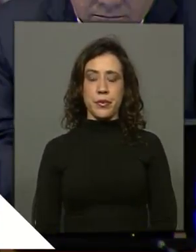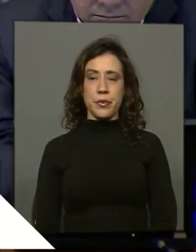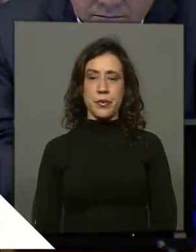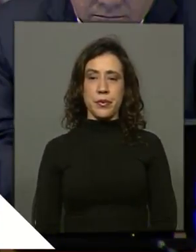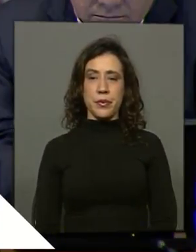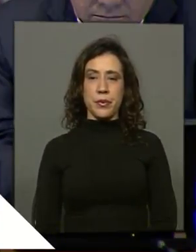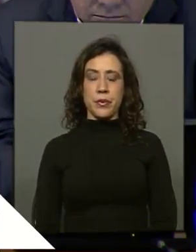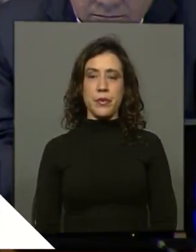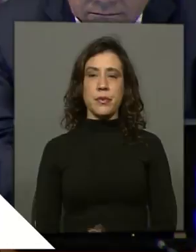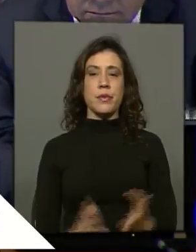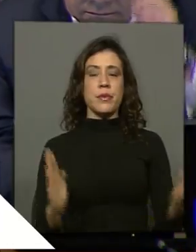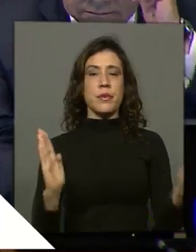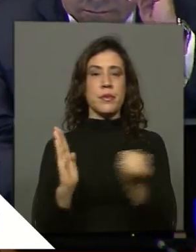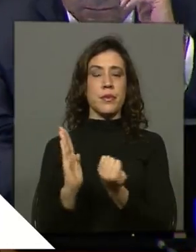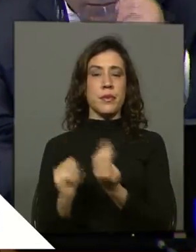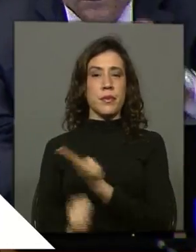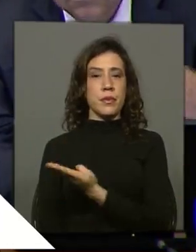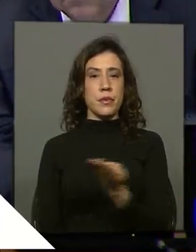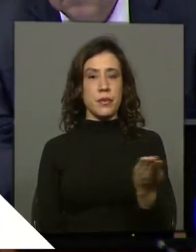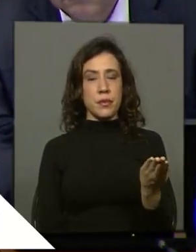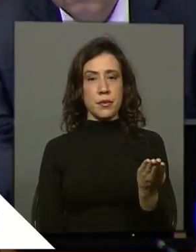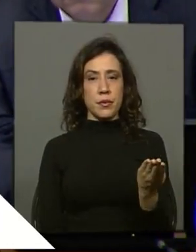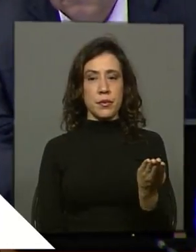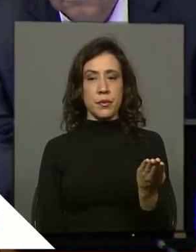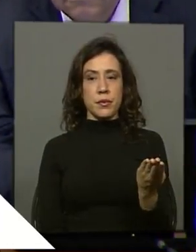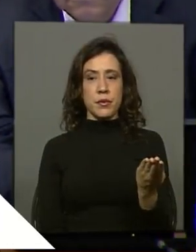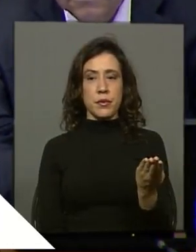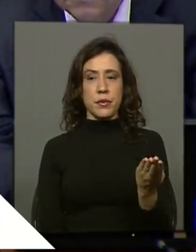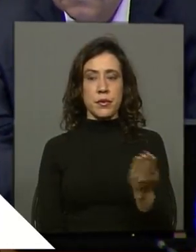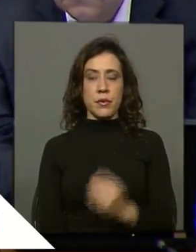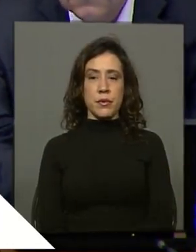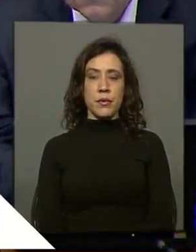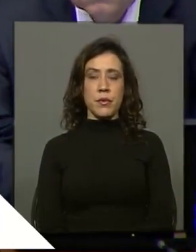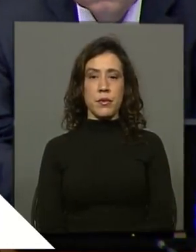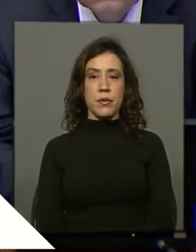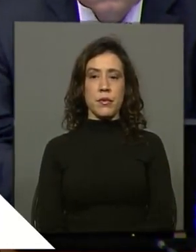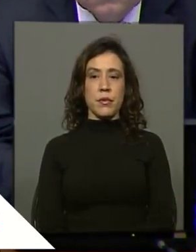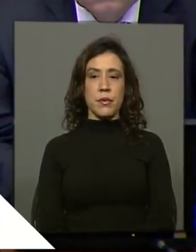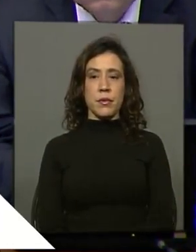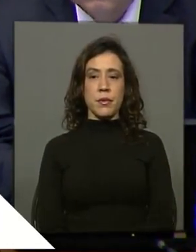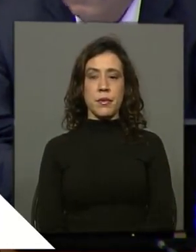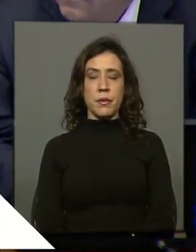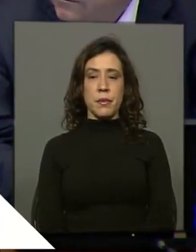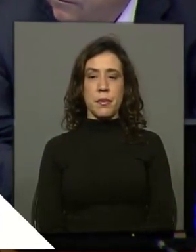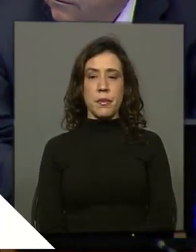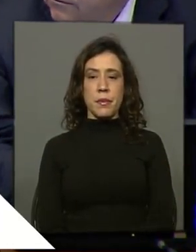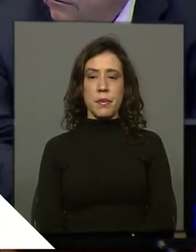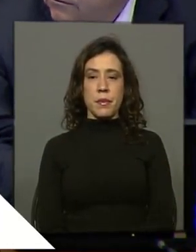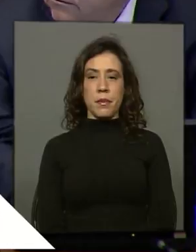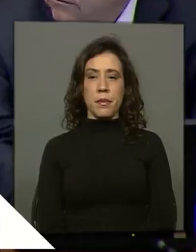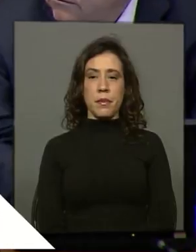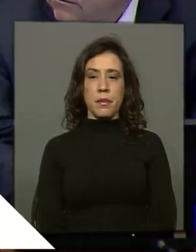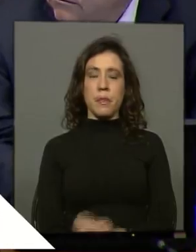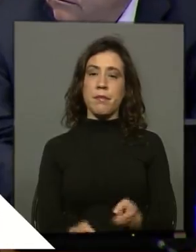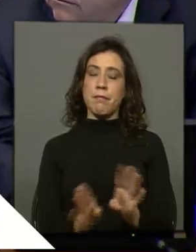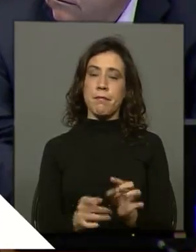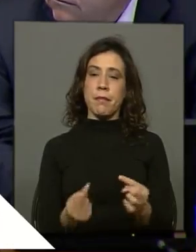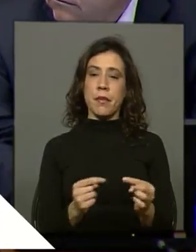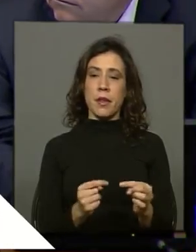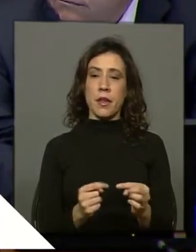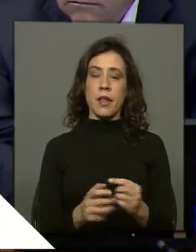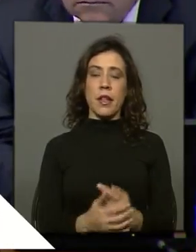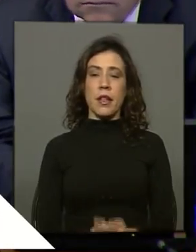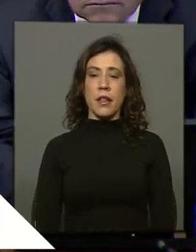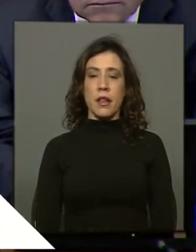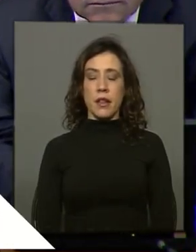para hablar en contra ofrezco la palabra para hablar en contra ofrezco la palabra muy bien cerrado el debate vamos